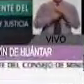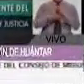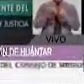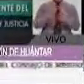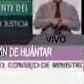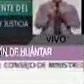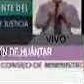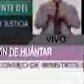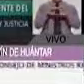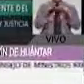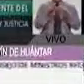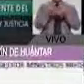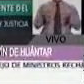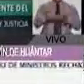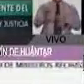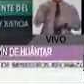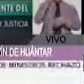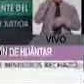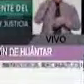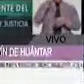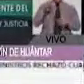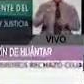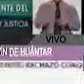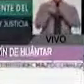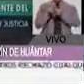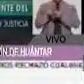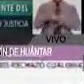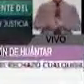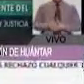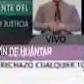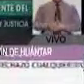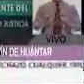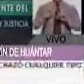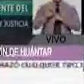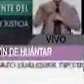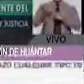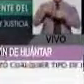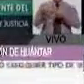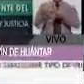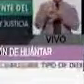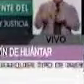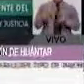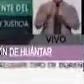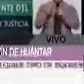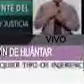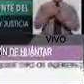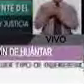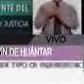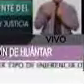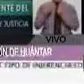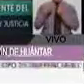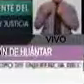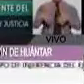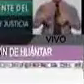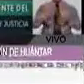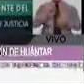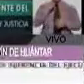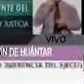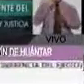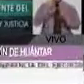los congresistas de la bancada fujimorista o y a otros partidos que han dejado entrever de que podrían